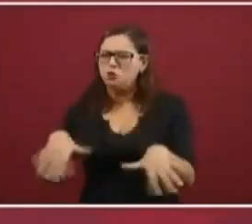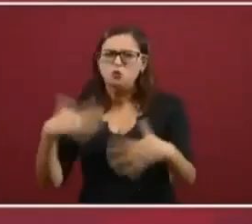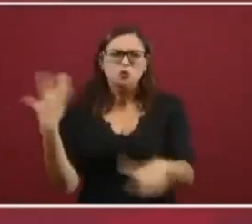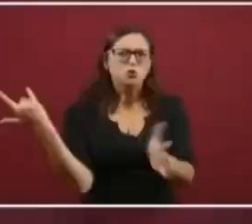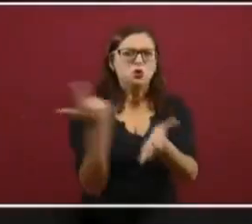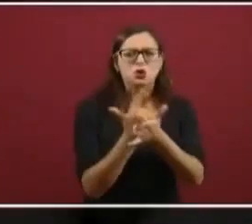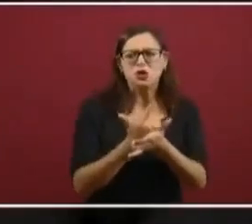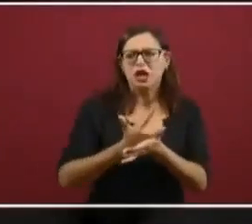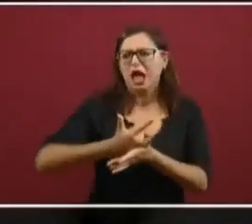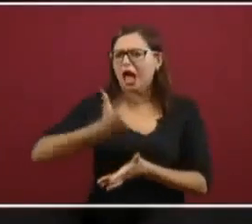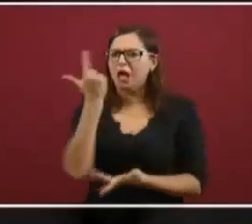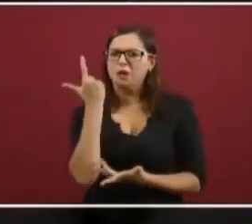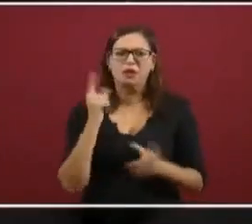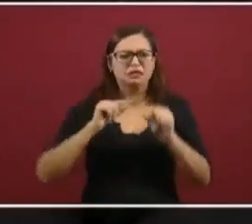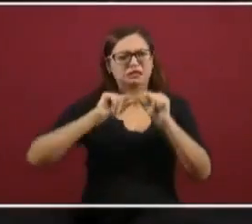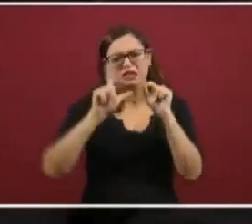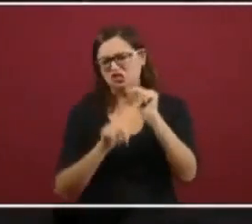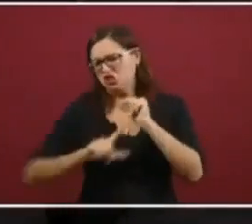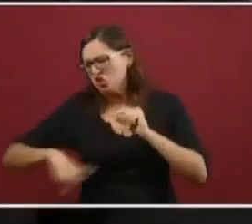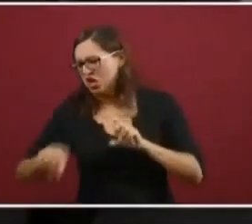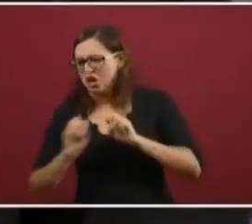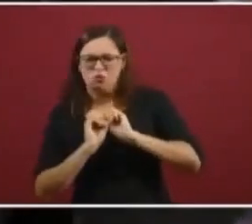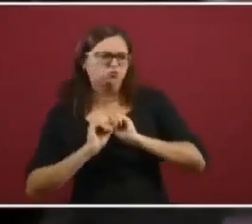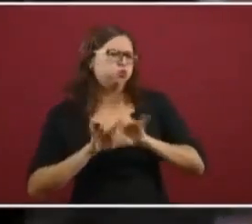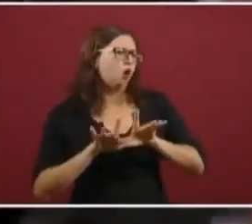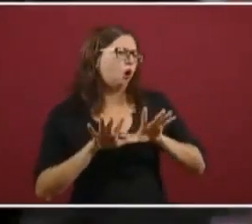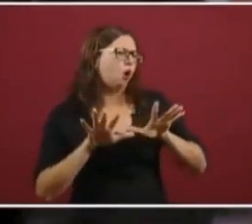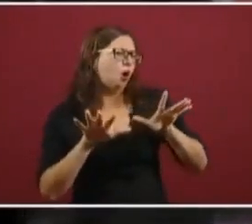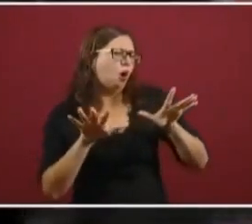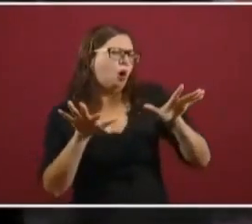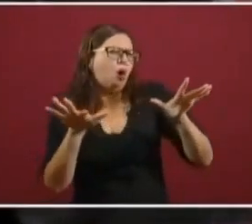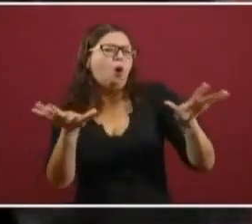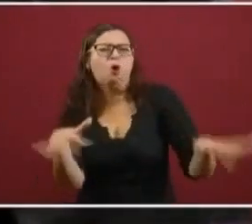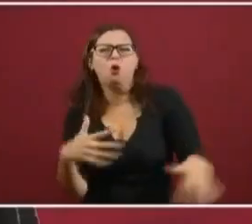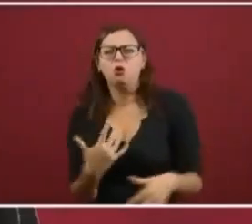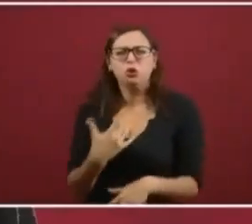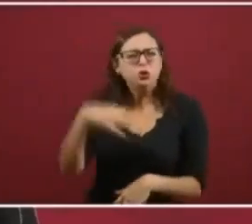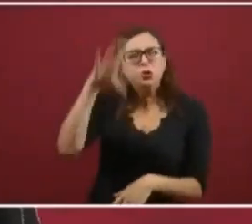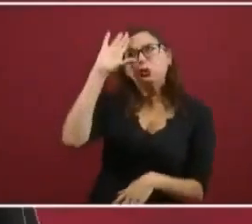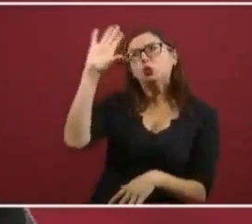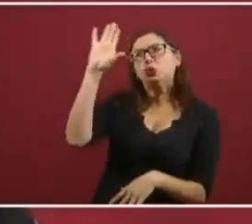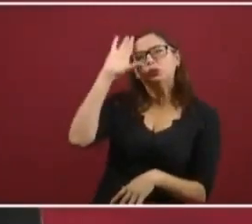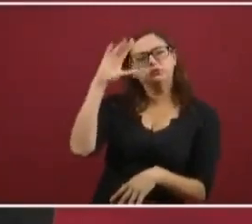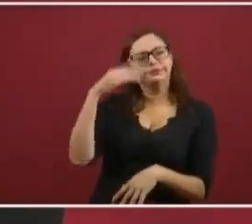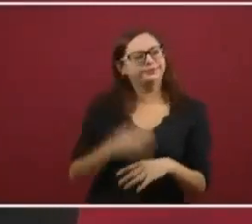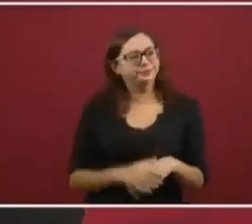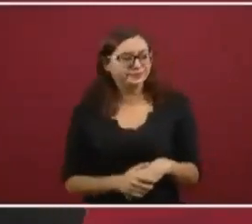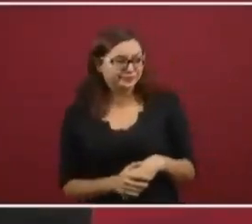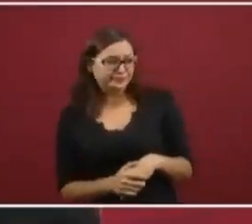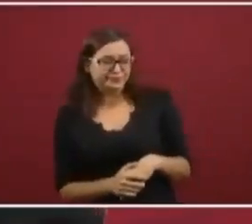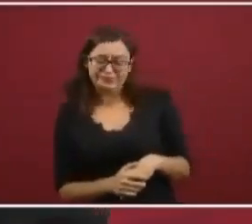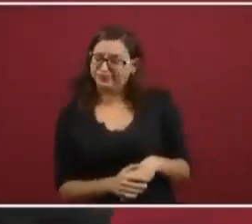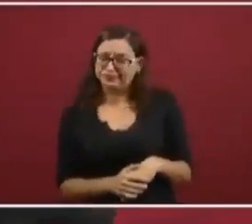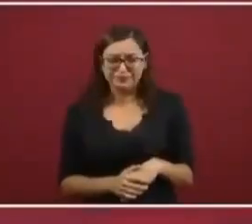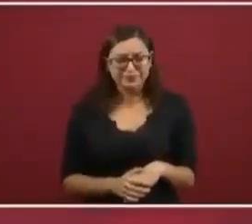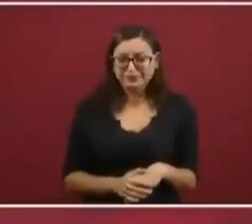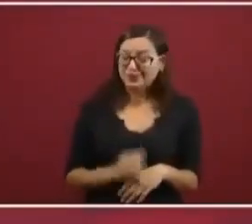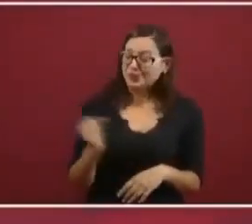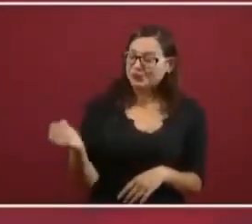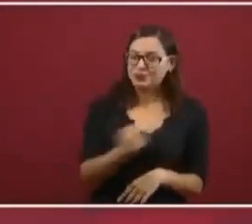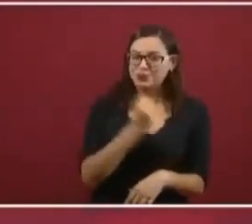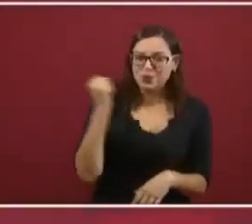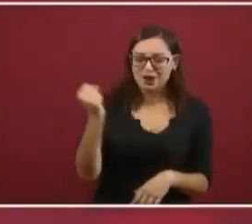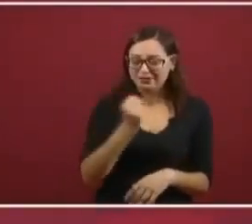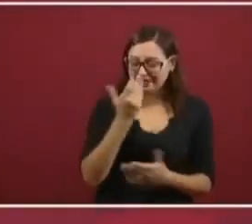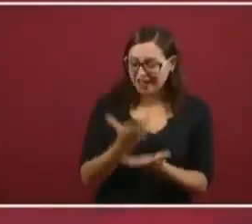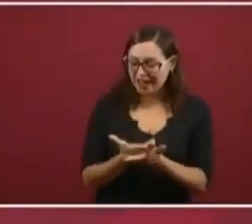Cadena Nacional entonces afortunadamente Pues ahora tiene uno